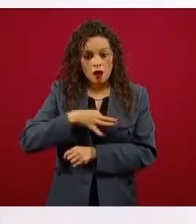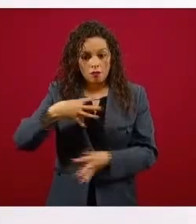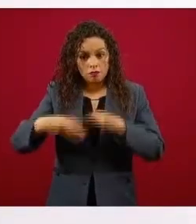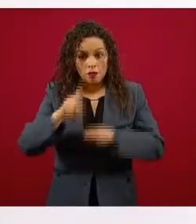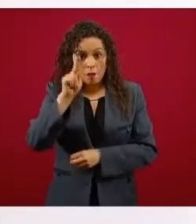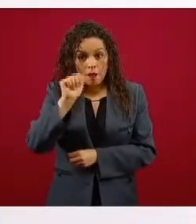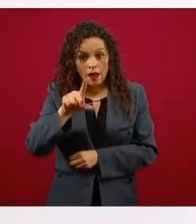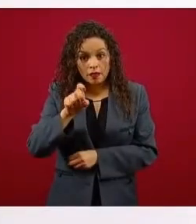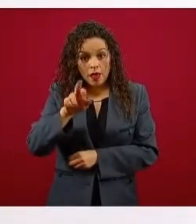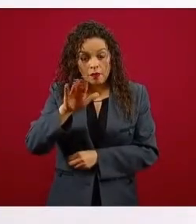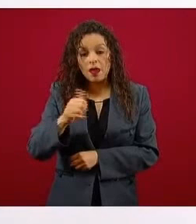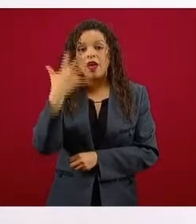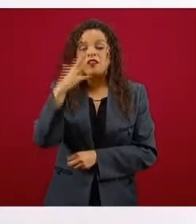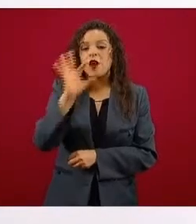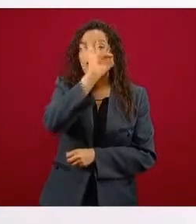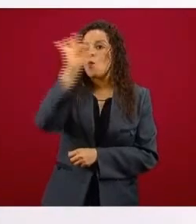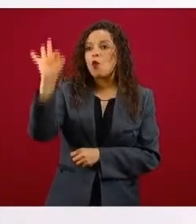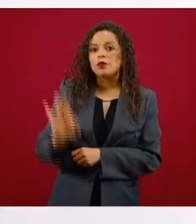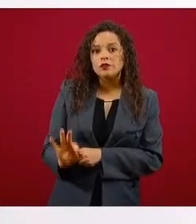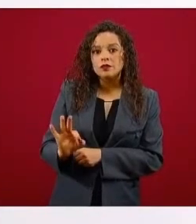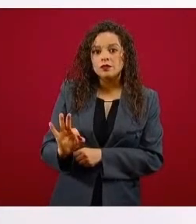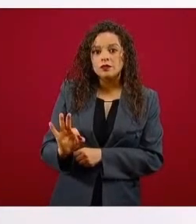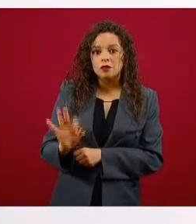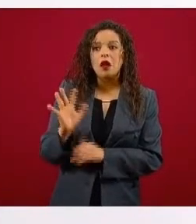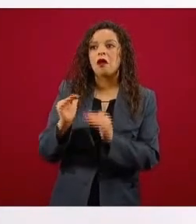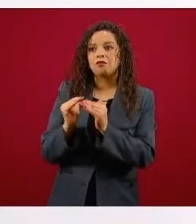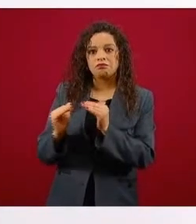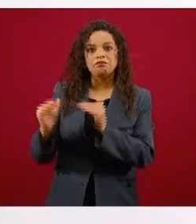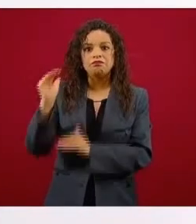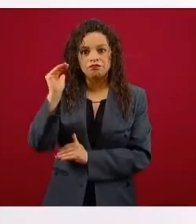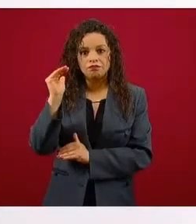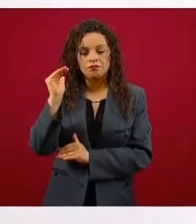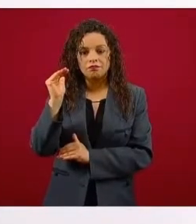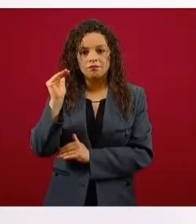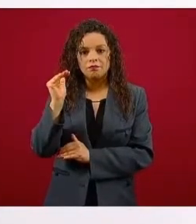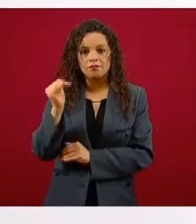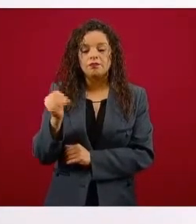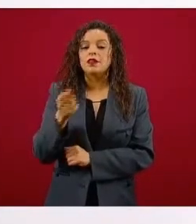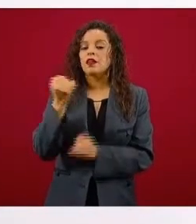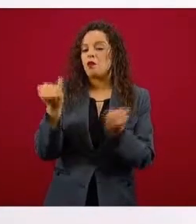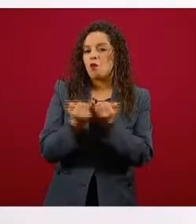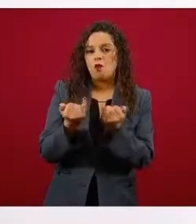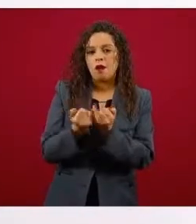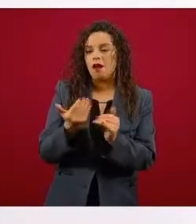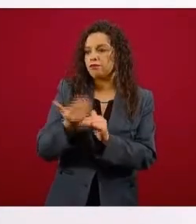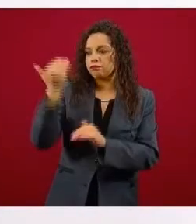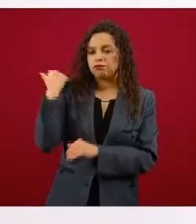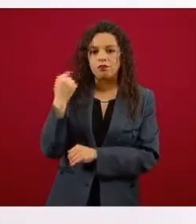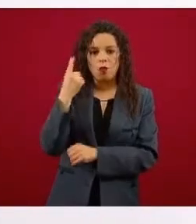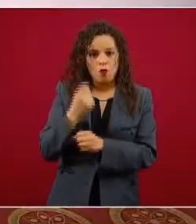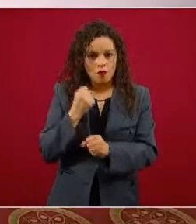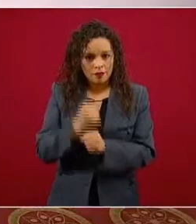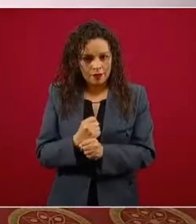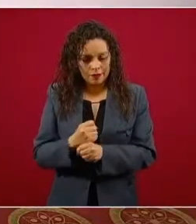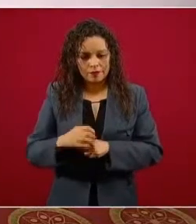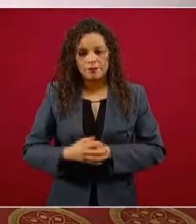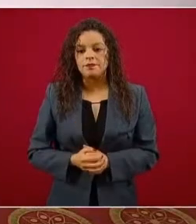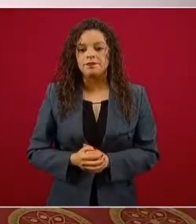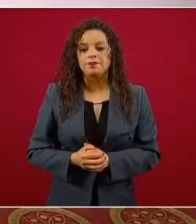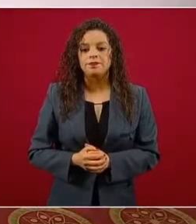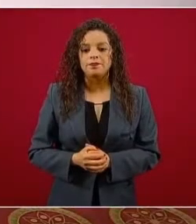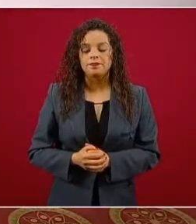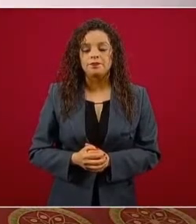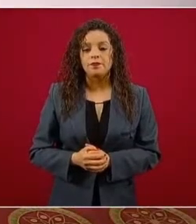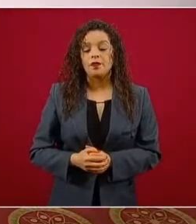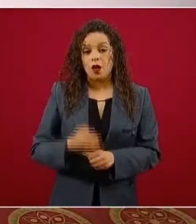con relación al mismo periodo del año pasado. Aquí abro un paréntesis para informar